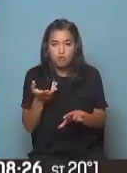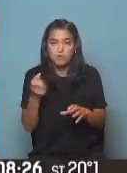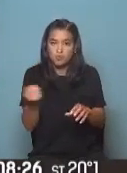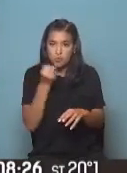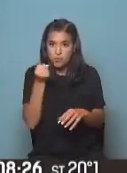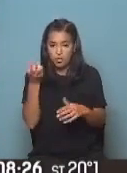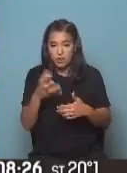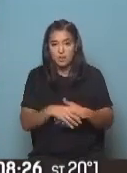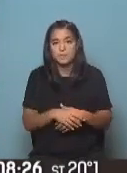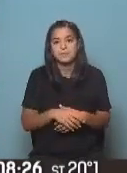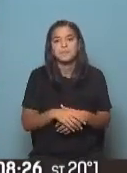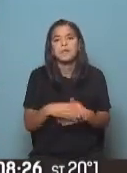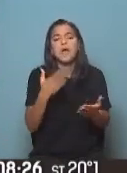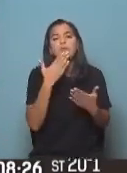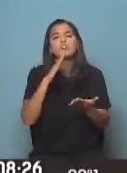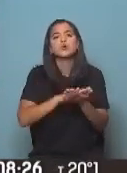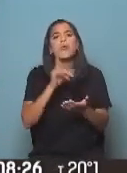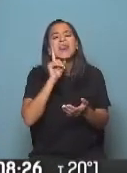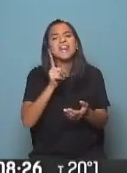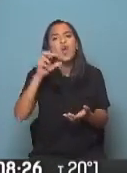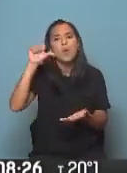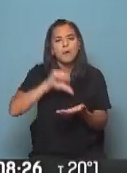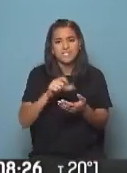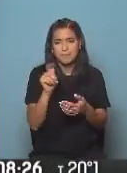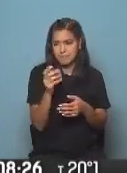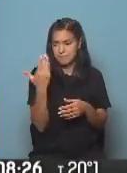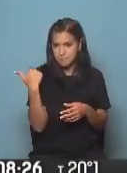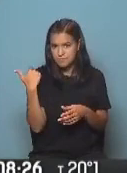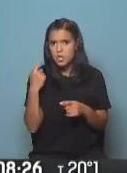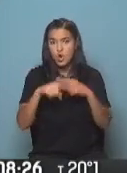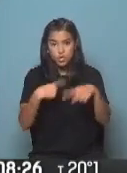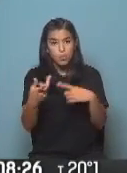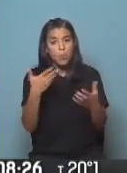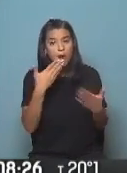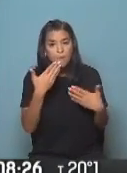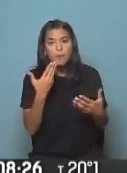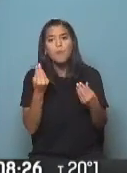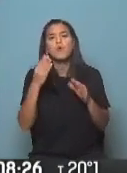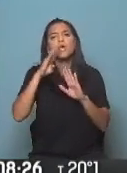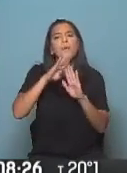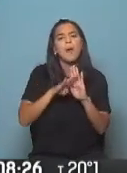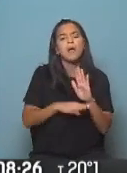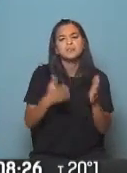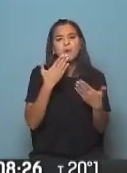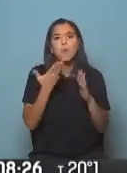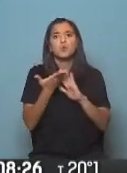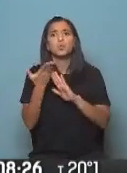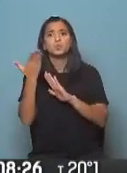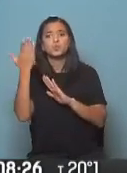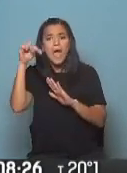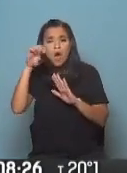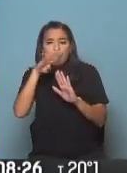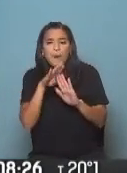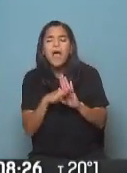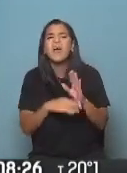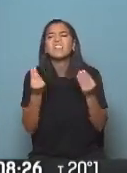fundamental. Ramiro, se habló mucho del riesgo país meses atrás. Se sigue hablando ahora, pero porque está bajando. Se habló mucho porque subía y ahora porque está bajando.